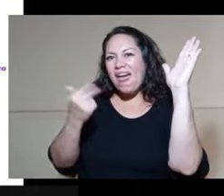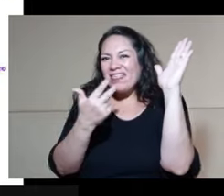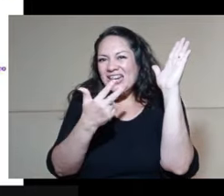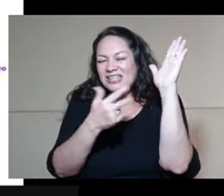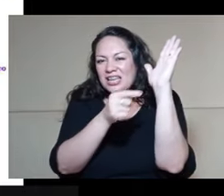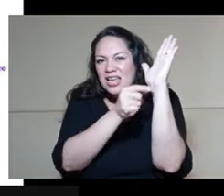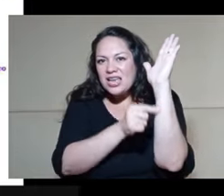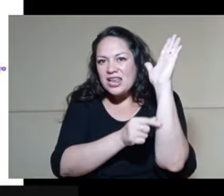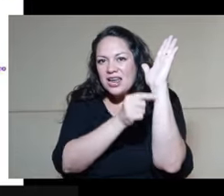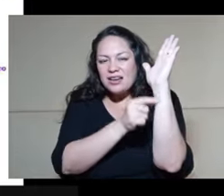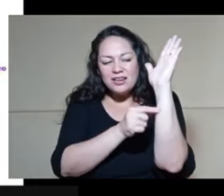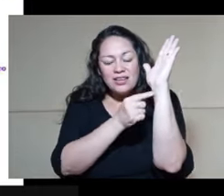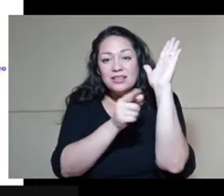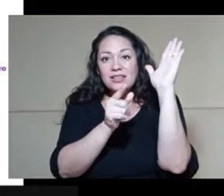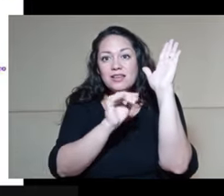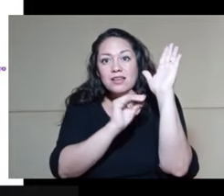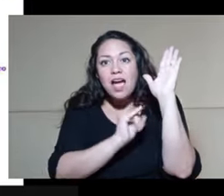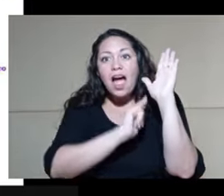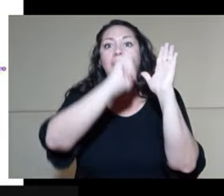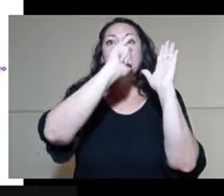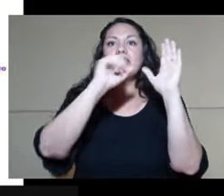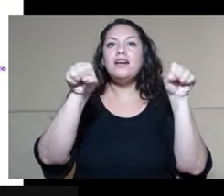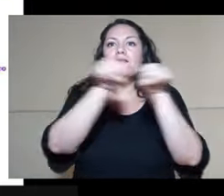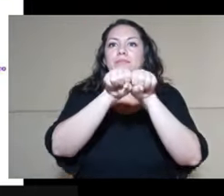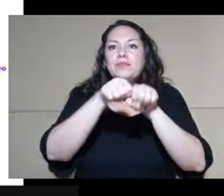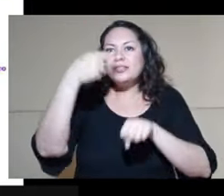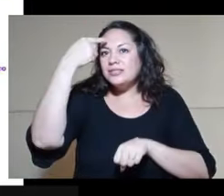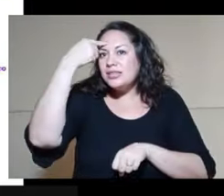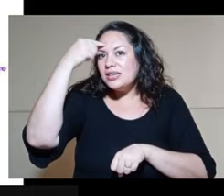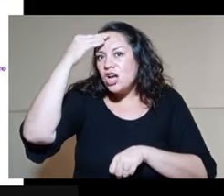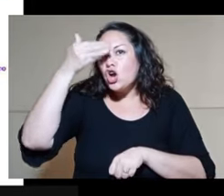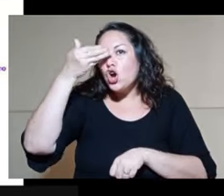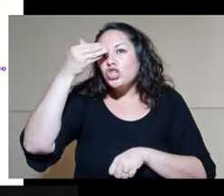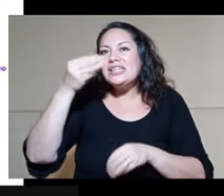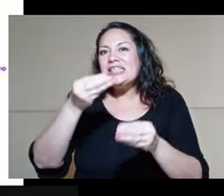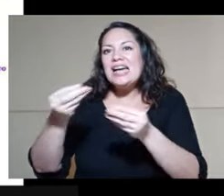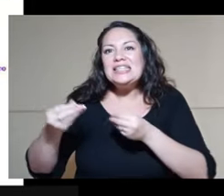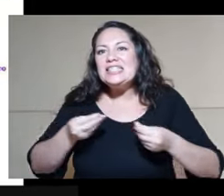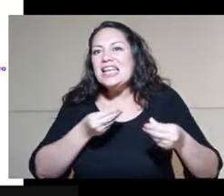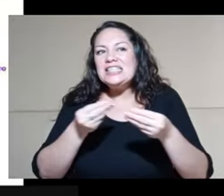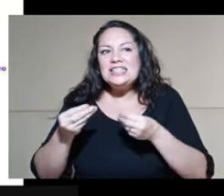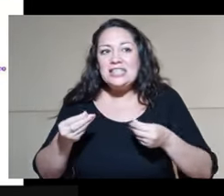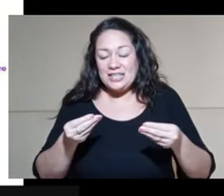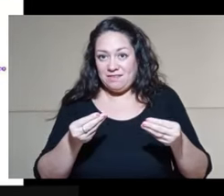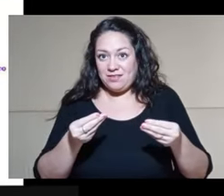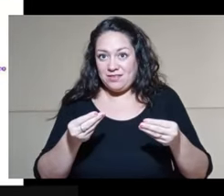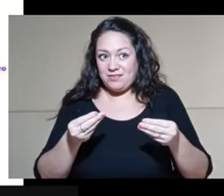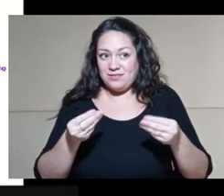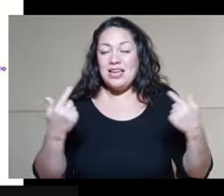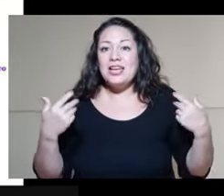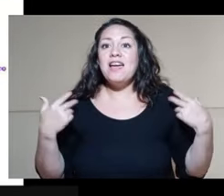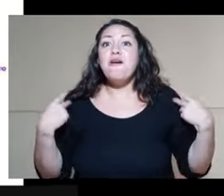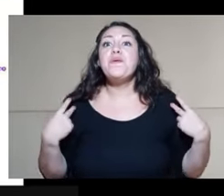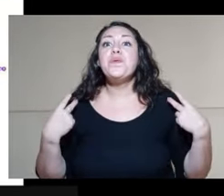núcleo ventroposterolateral del tálamo. Y el tálamo proyecta la corteza sensitiva. ¿Ven? ¿Sí?